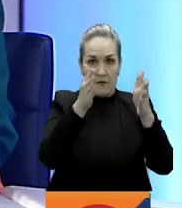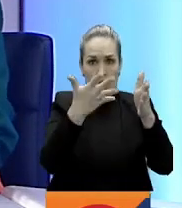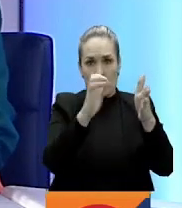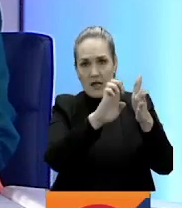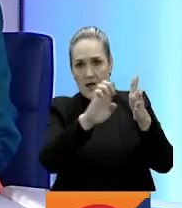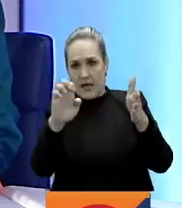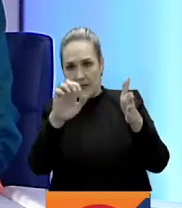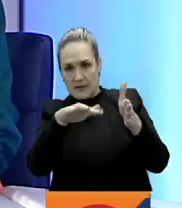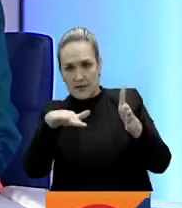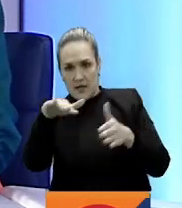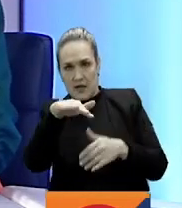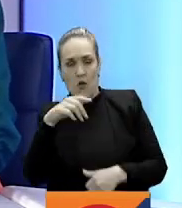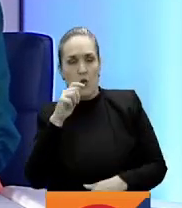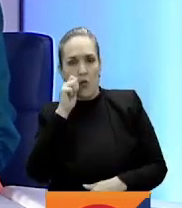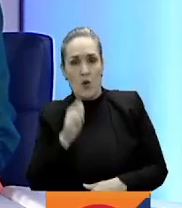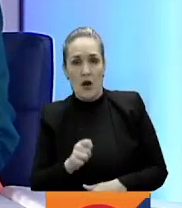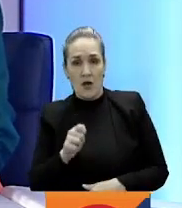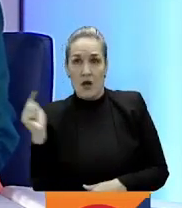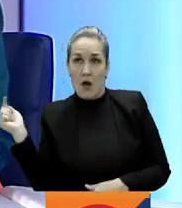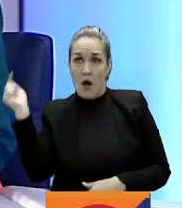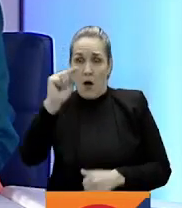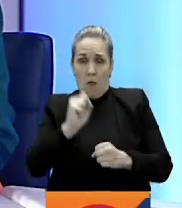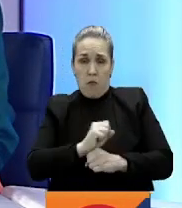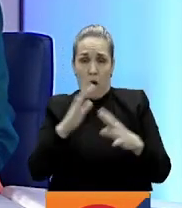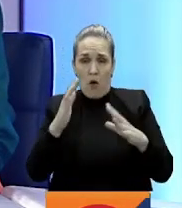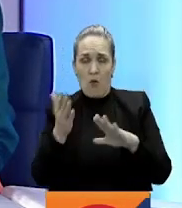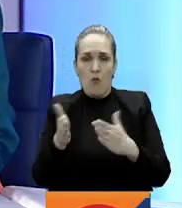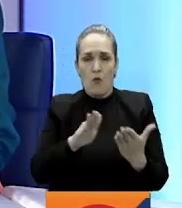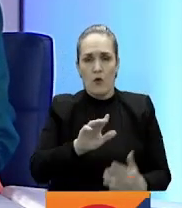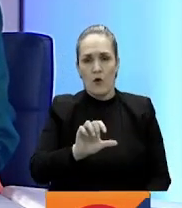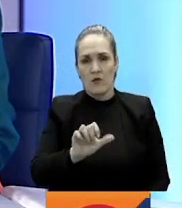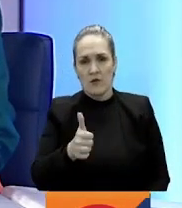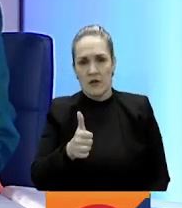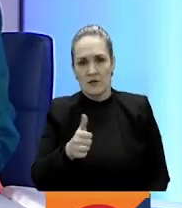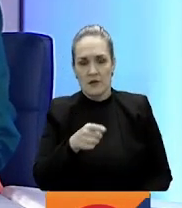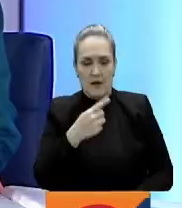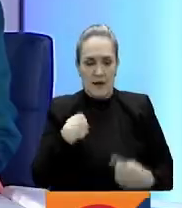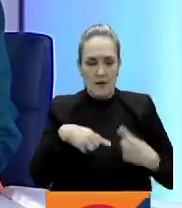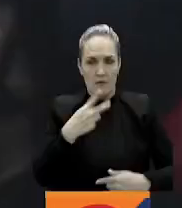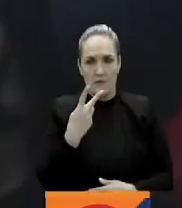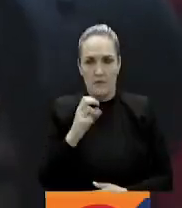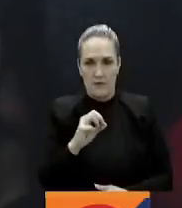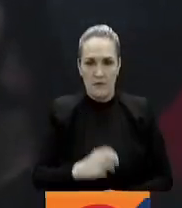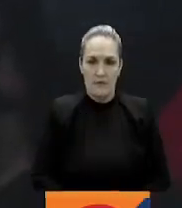país ucraniano dejó más de 10 personas muertas y al menos 20 heridos.